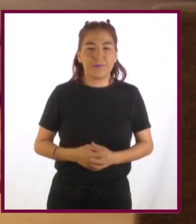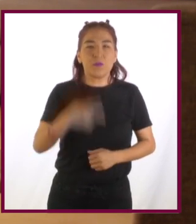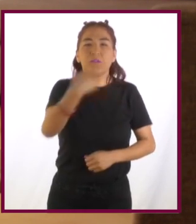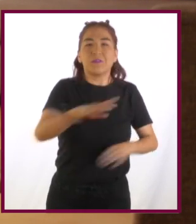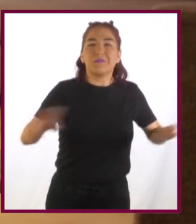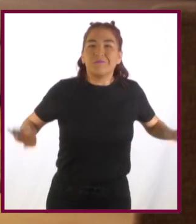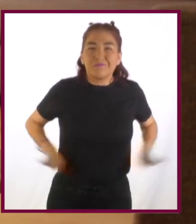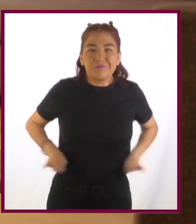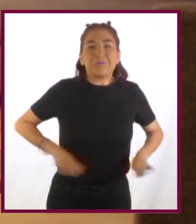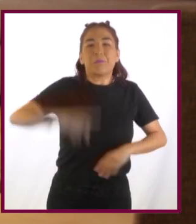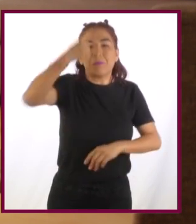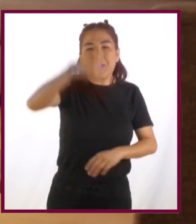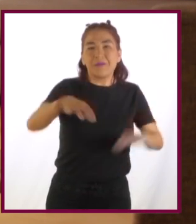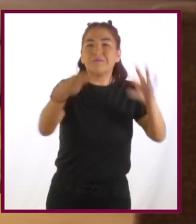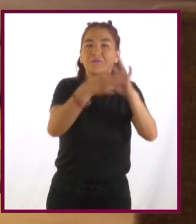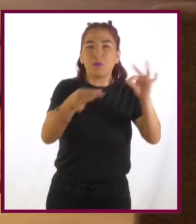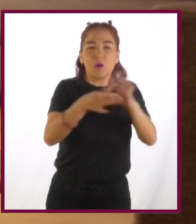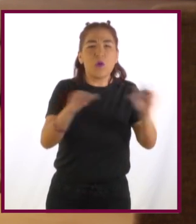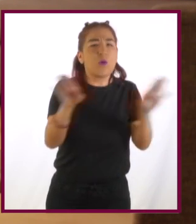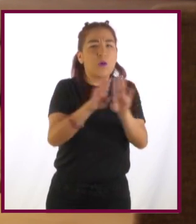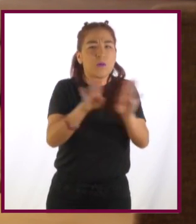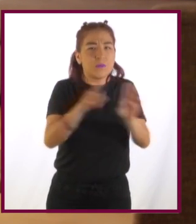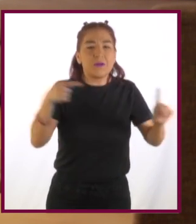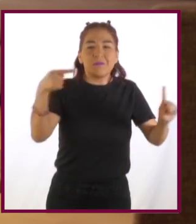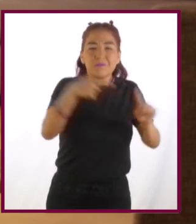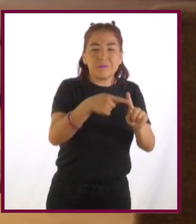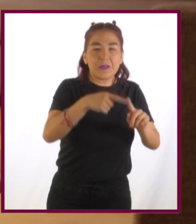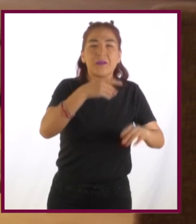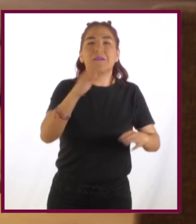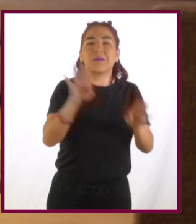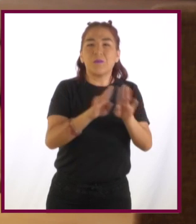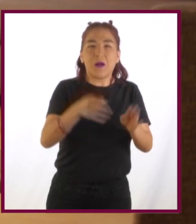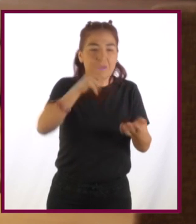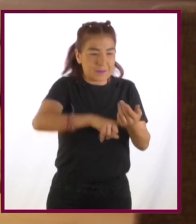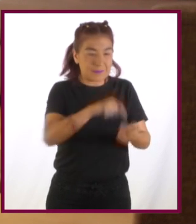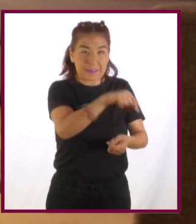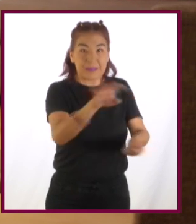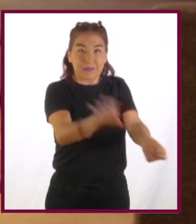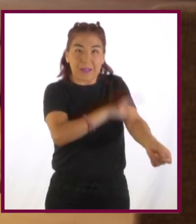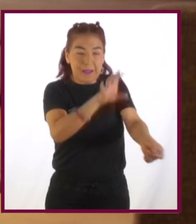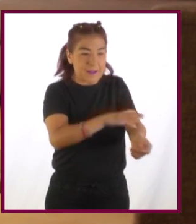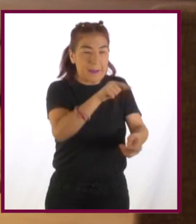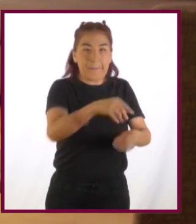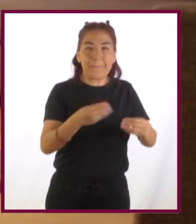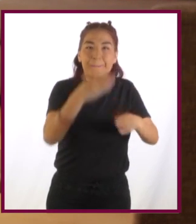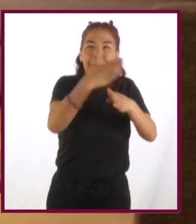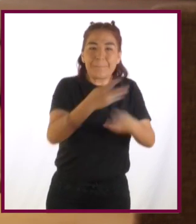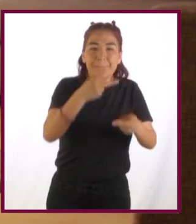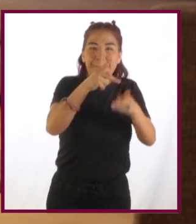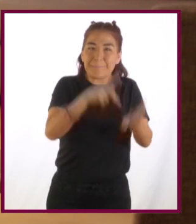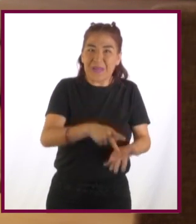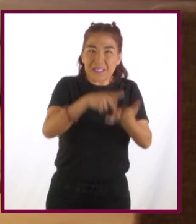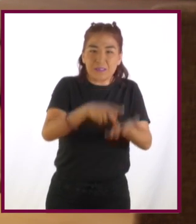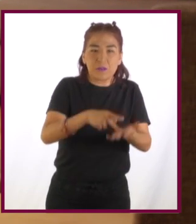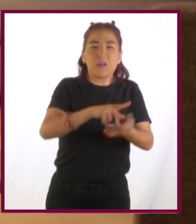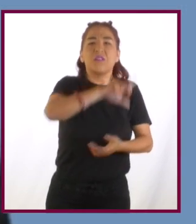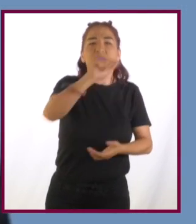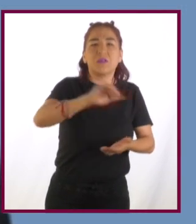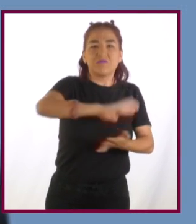el límite de fluencia es una propiedad que nos indica hasta qué punto puedo generarle carga a un cuerpo antes de que